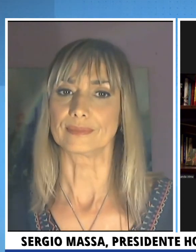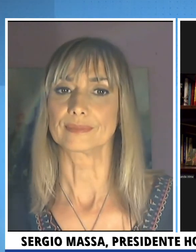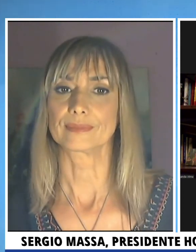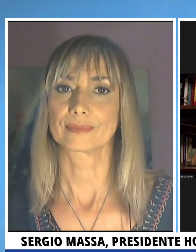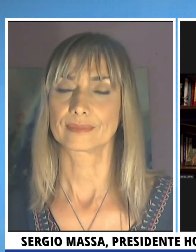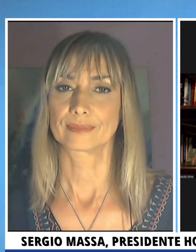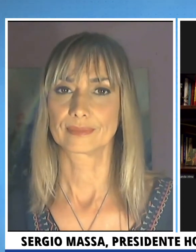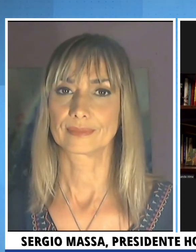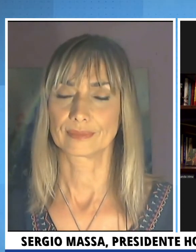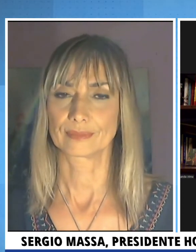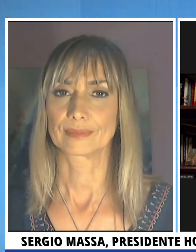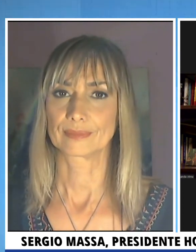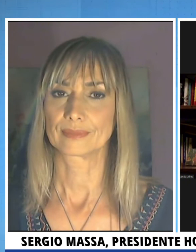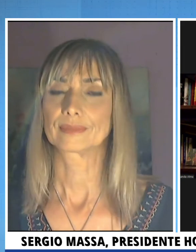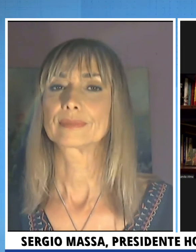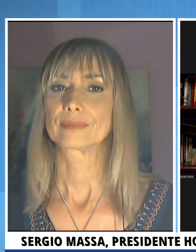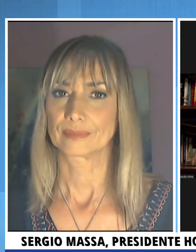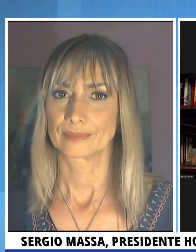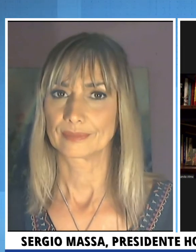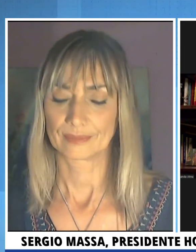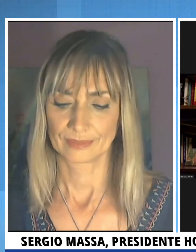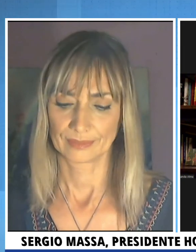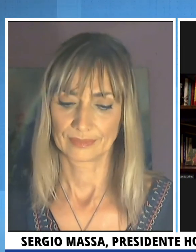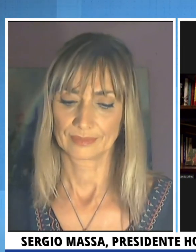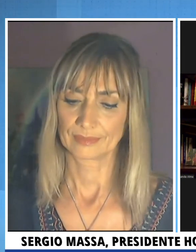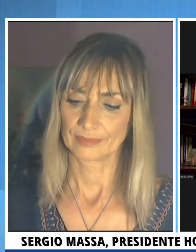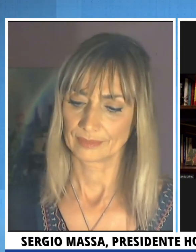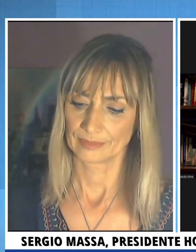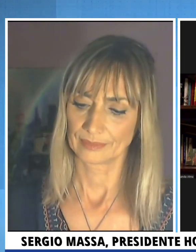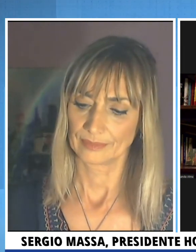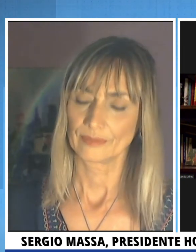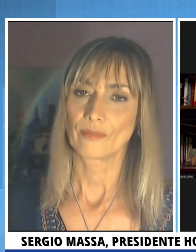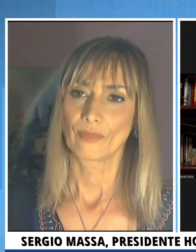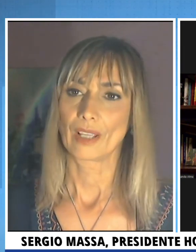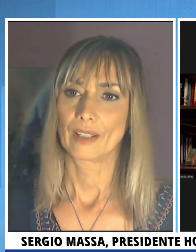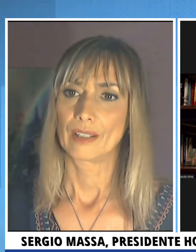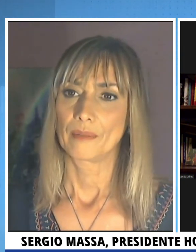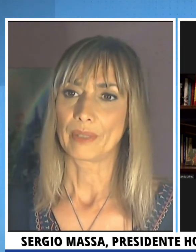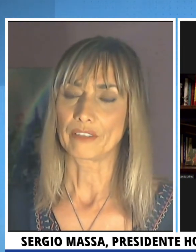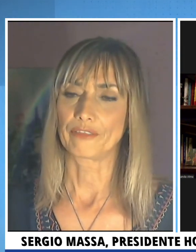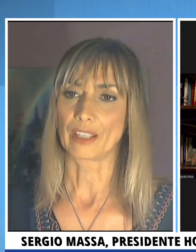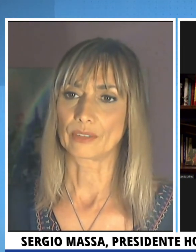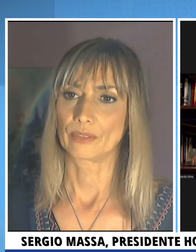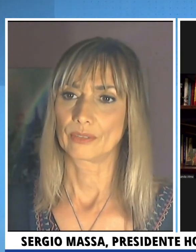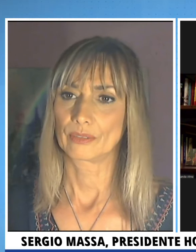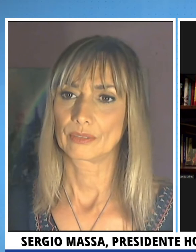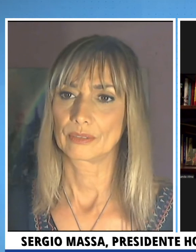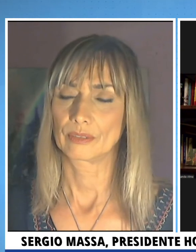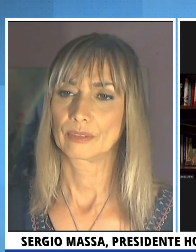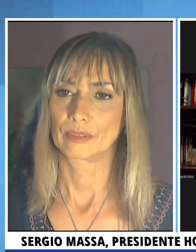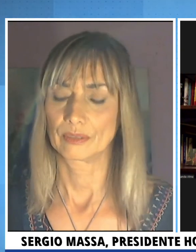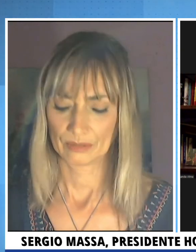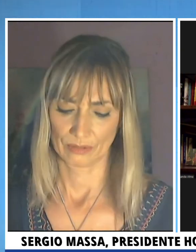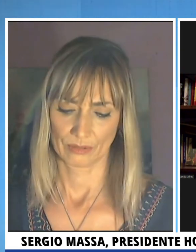incurriendo en esta nueva figura que se estaría creando a partir de este proyecto de ley, que te repito es de Sergio Massa,